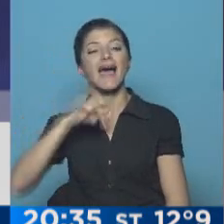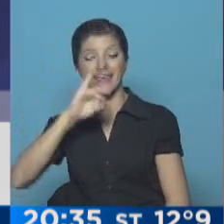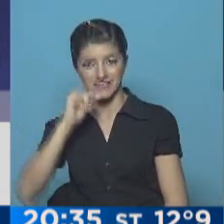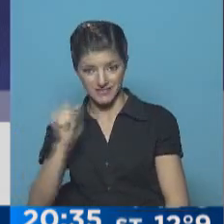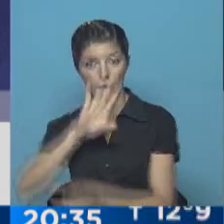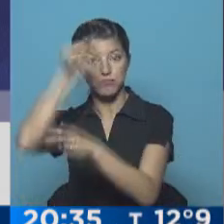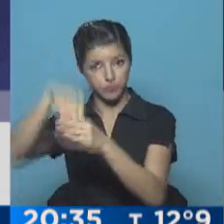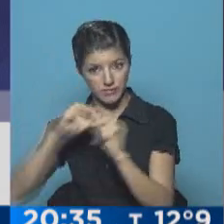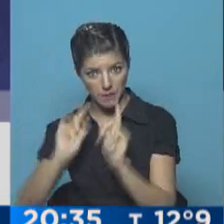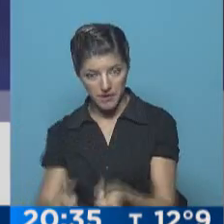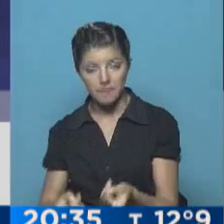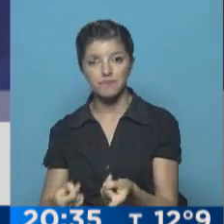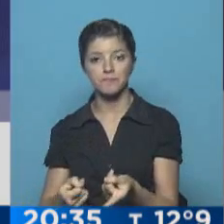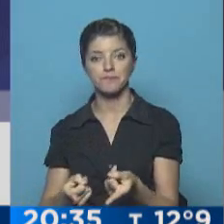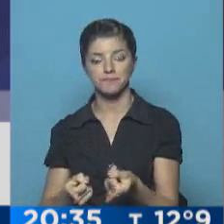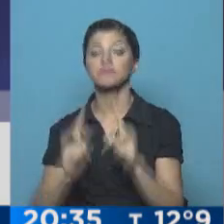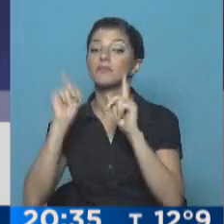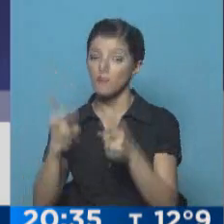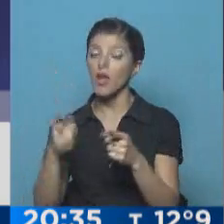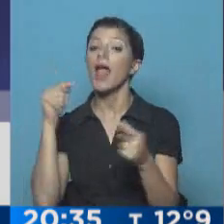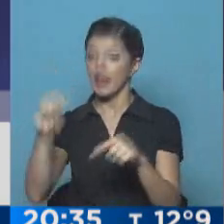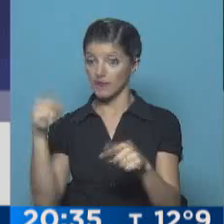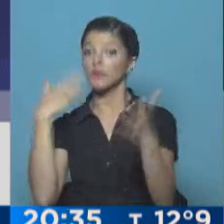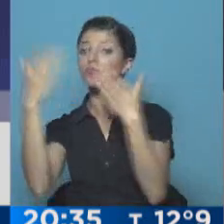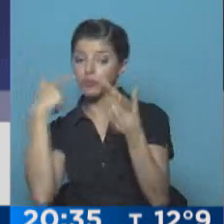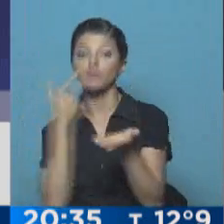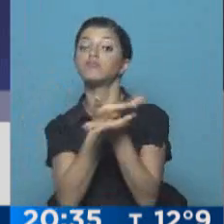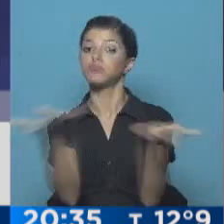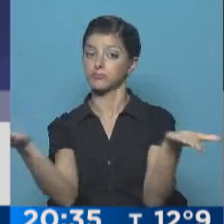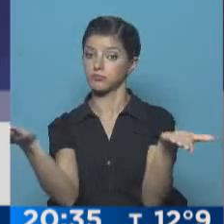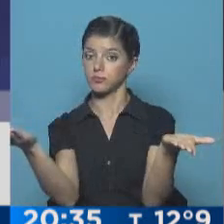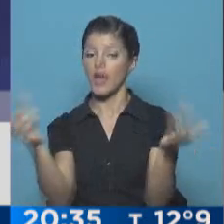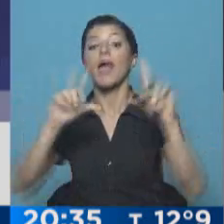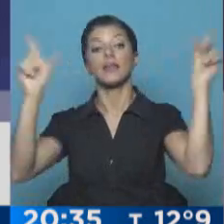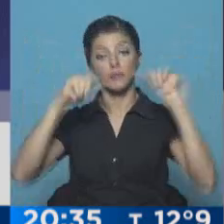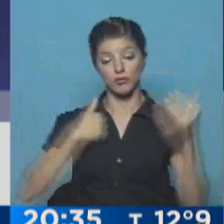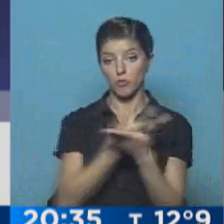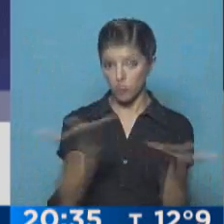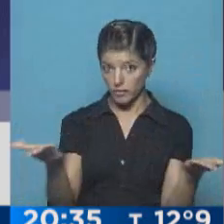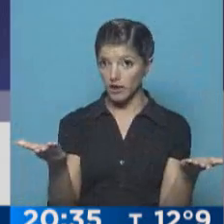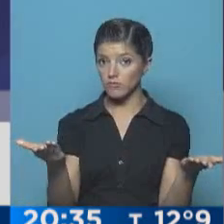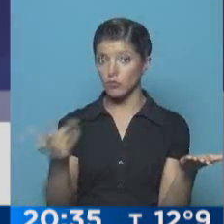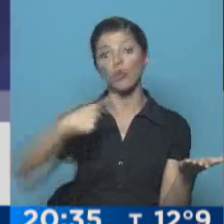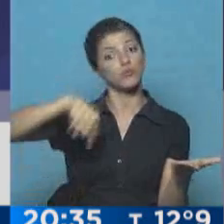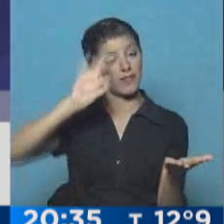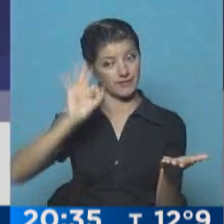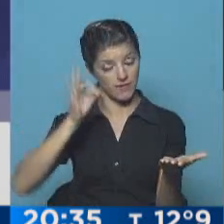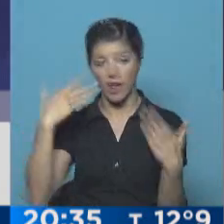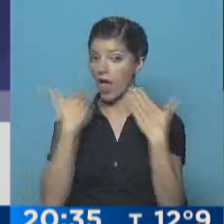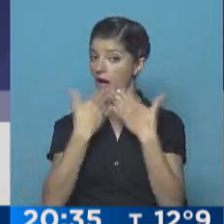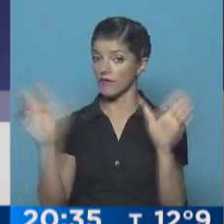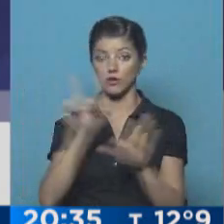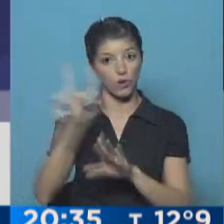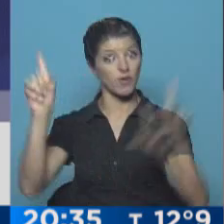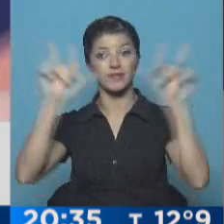cuestión es que ofreció que la transmisión de este debate se realice por la televisión pública, como ustedes saben, es abierta, no es un